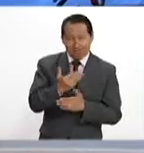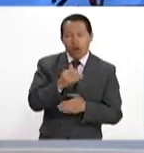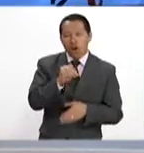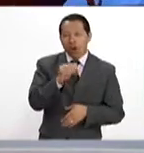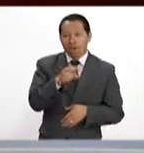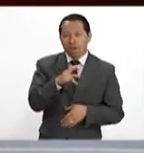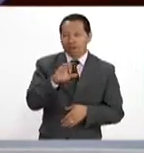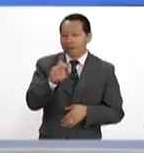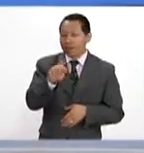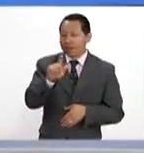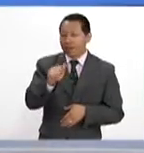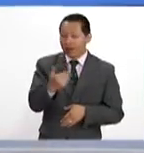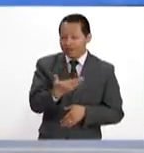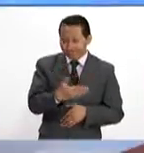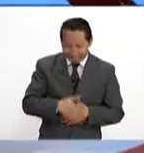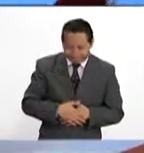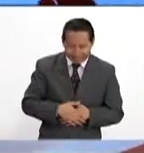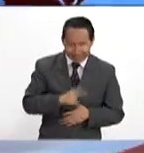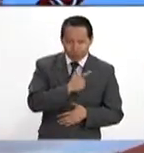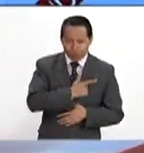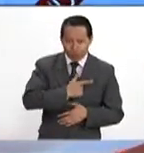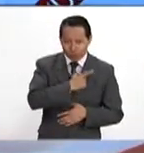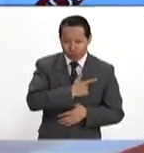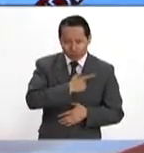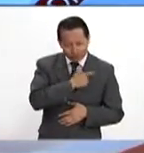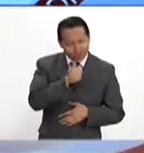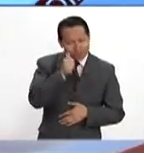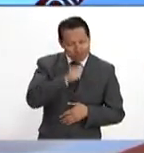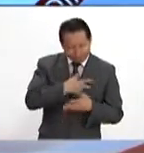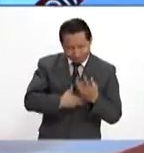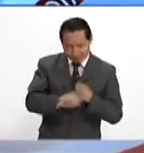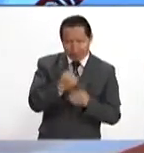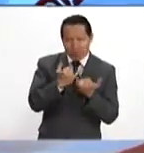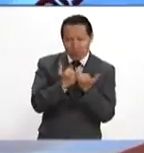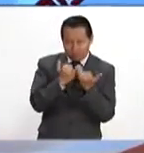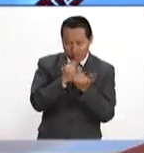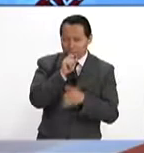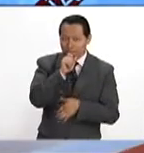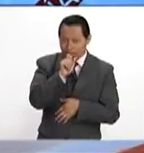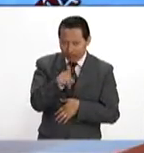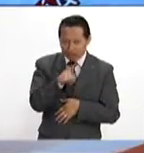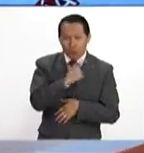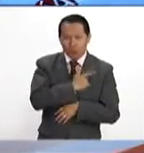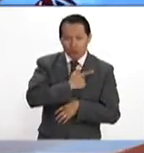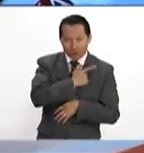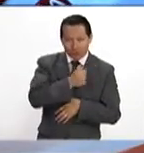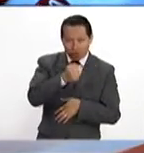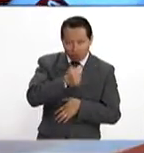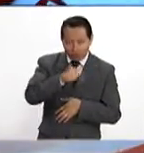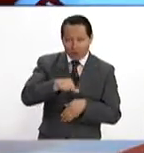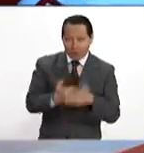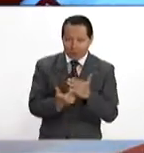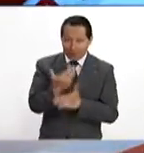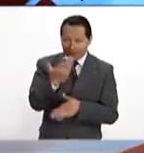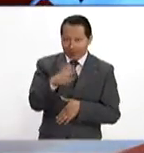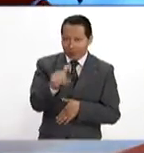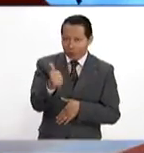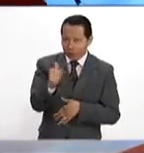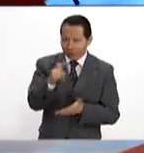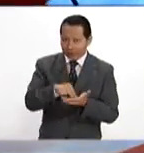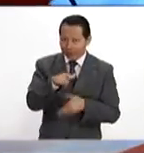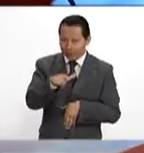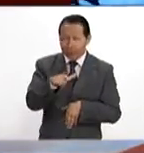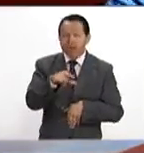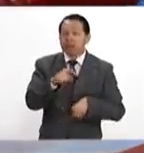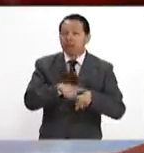Omar Cepeda. Omar. El gusto es mío, Pati. Es un placer saludarte esta mañana de 10 de agosto del 2017. Son